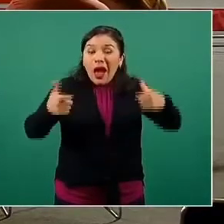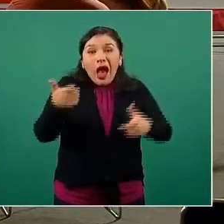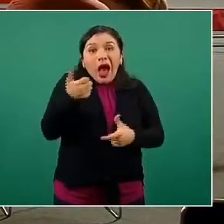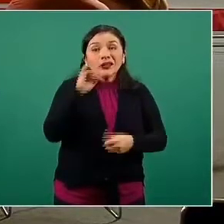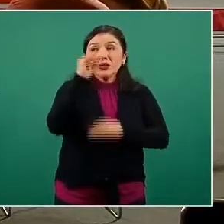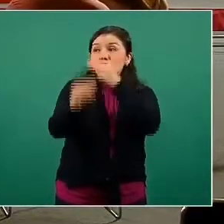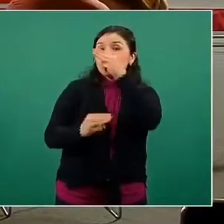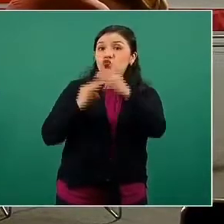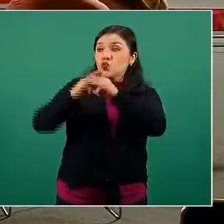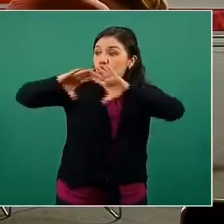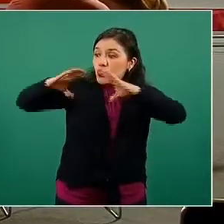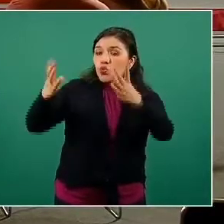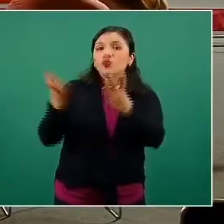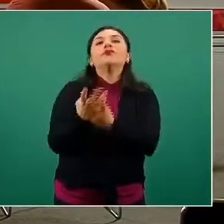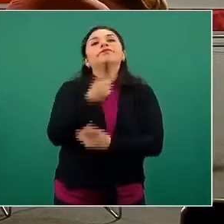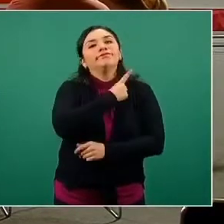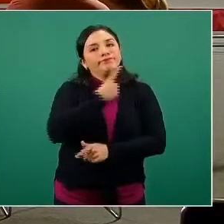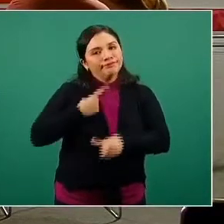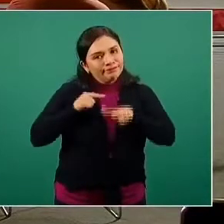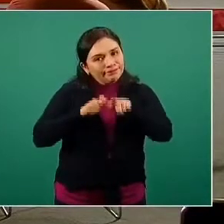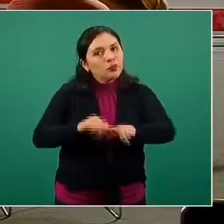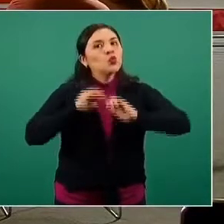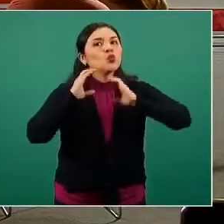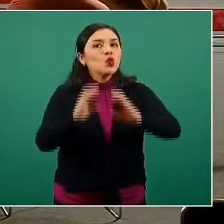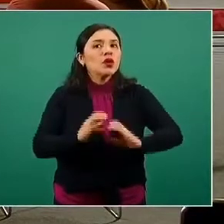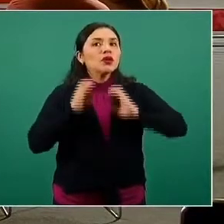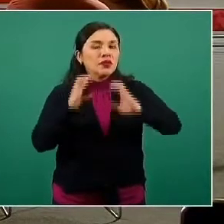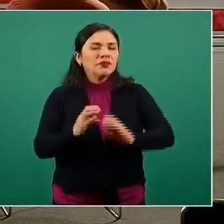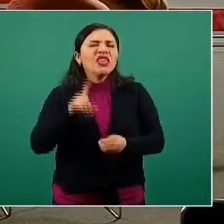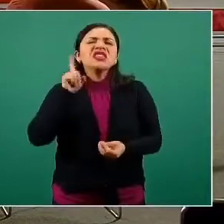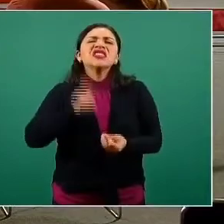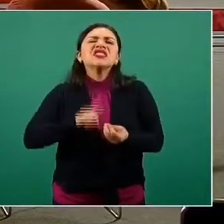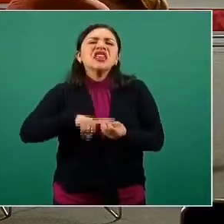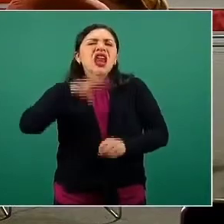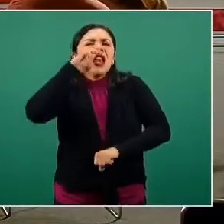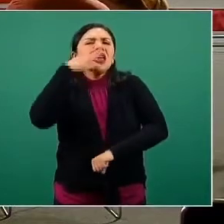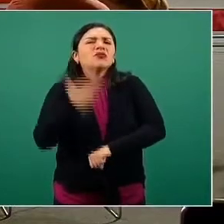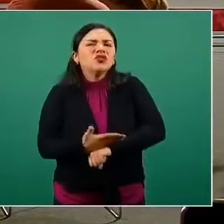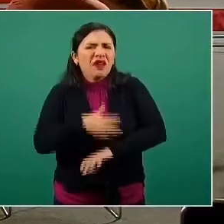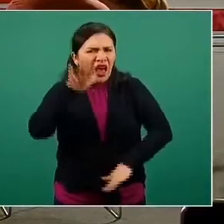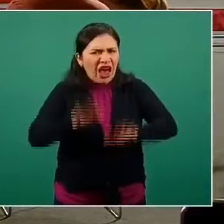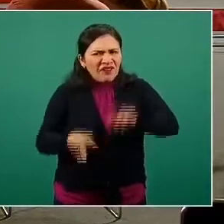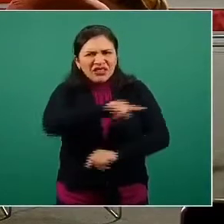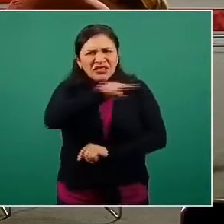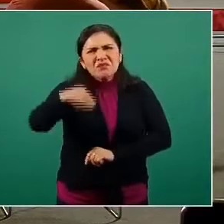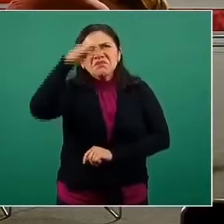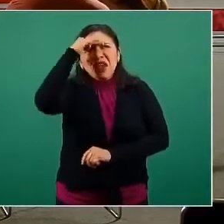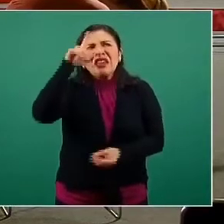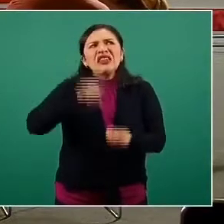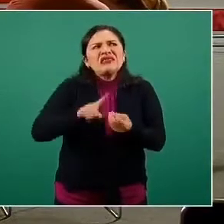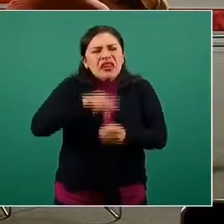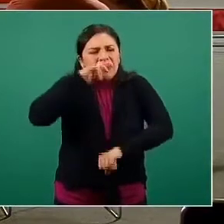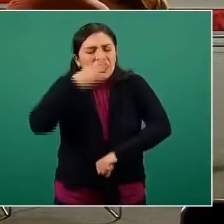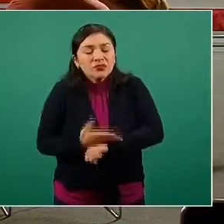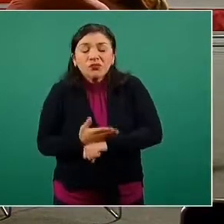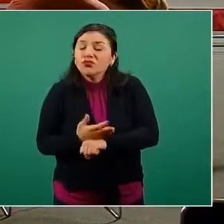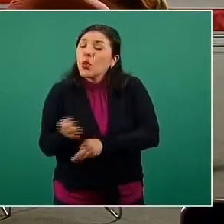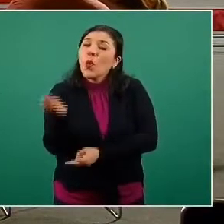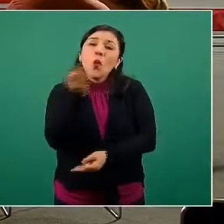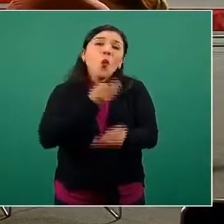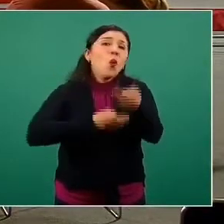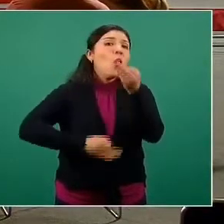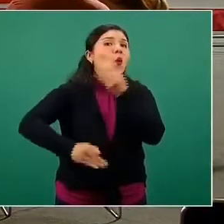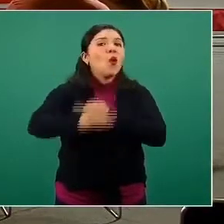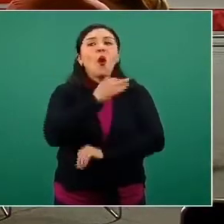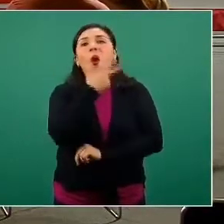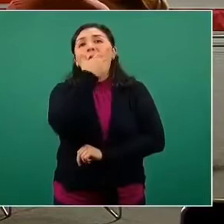mundo, estas medidas serán necesarias. ¿Quién es responsable? Aquí a veces se pregunta, ¿quién es el responsable? Todas,